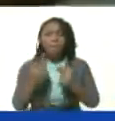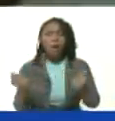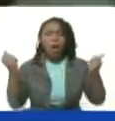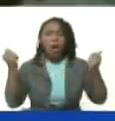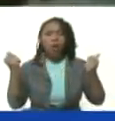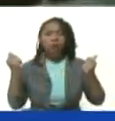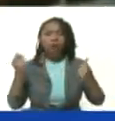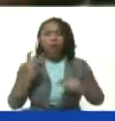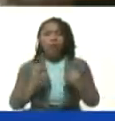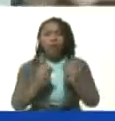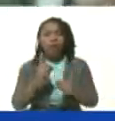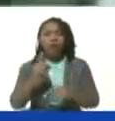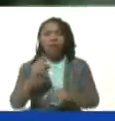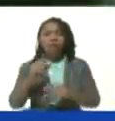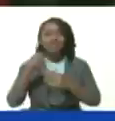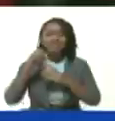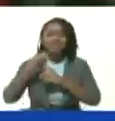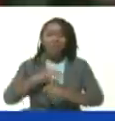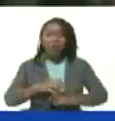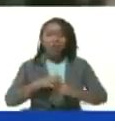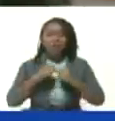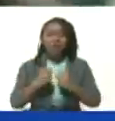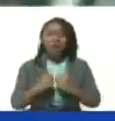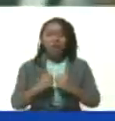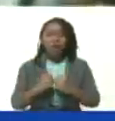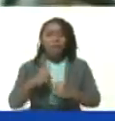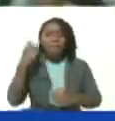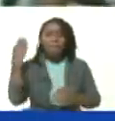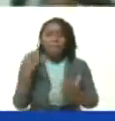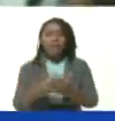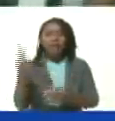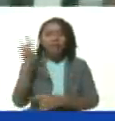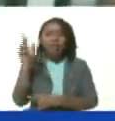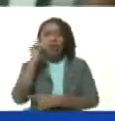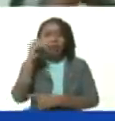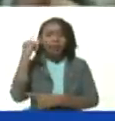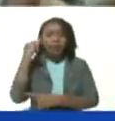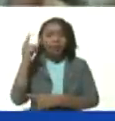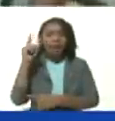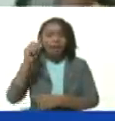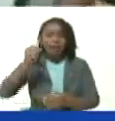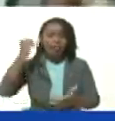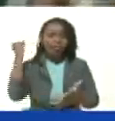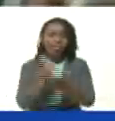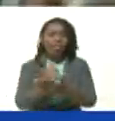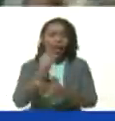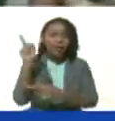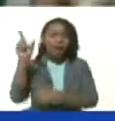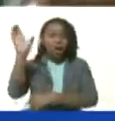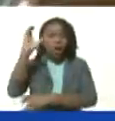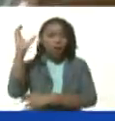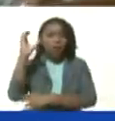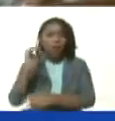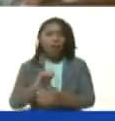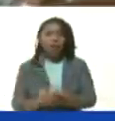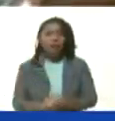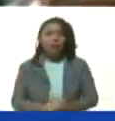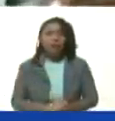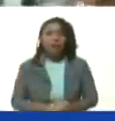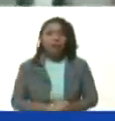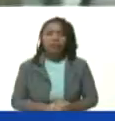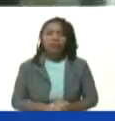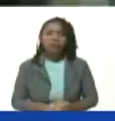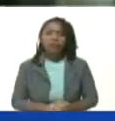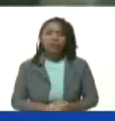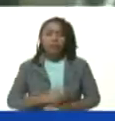las desapariciones forzadas, por los miles de venezolanos y venezolanas asesinados en Colombia,